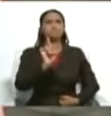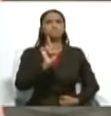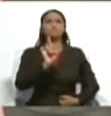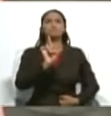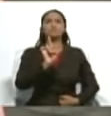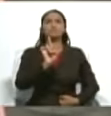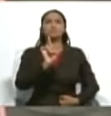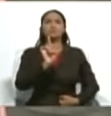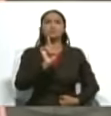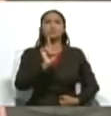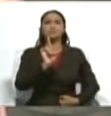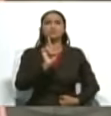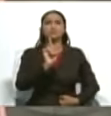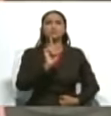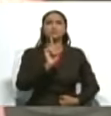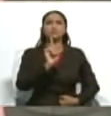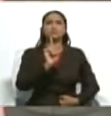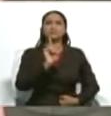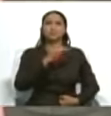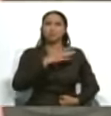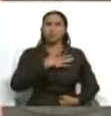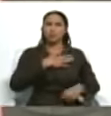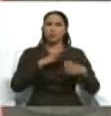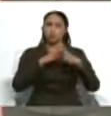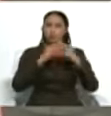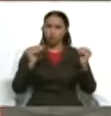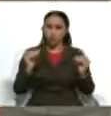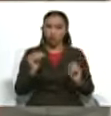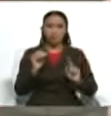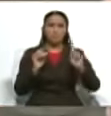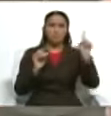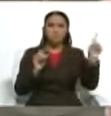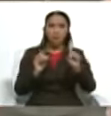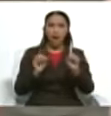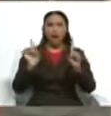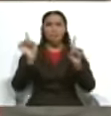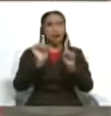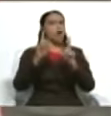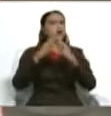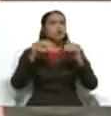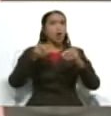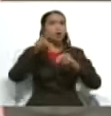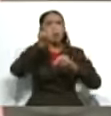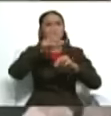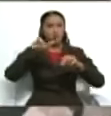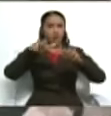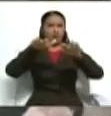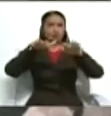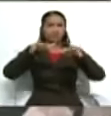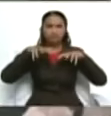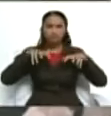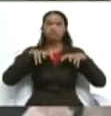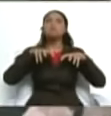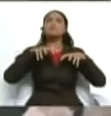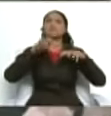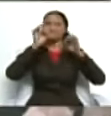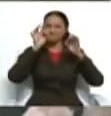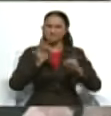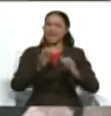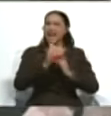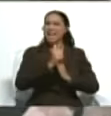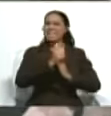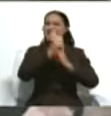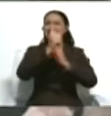debo decir, estos compañeros que están aquí y del alto mando ampliado, son tremendos líderes, tremendos